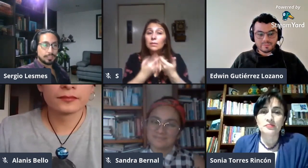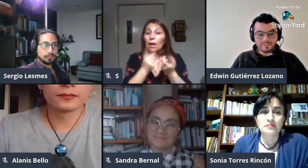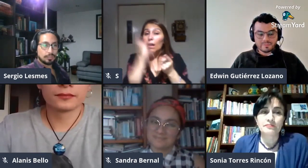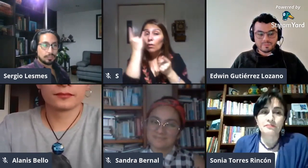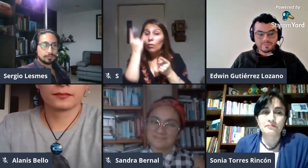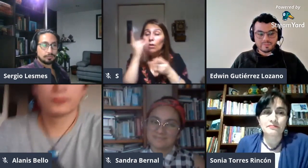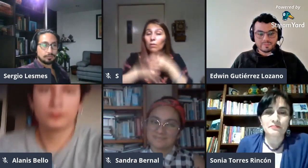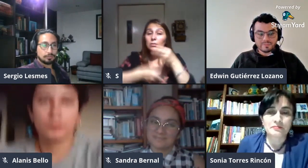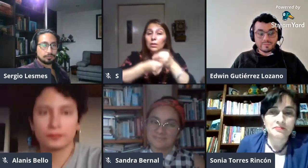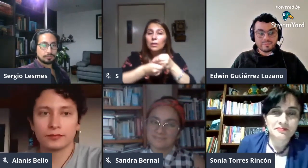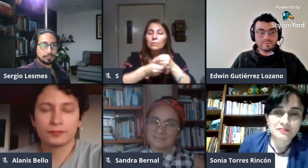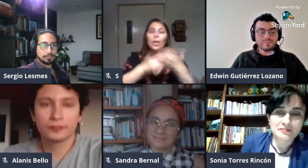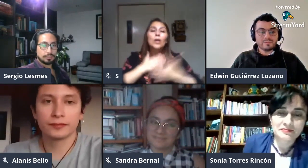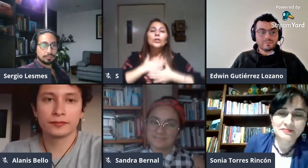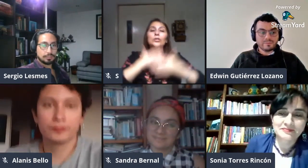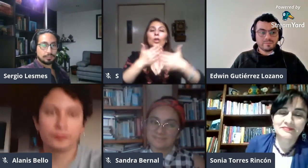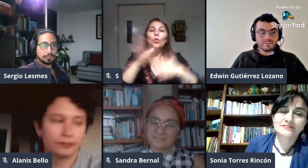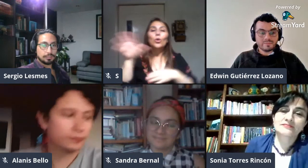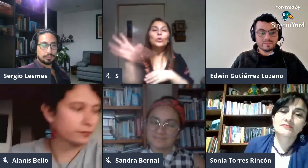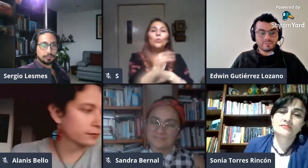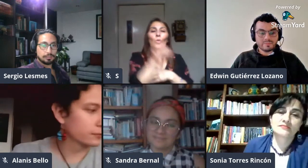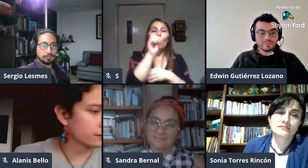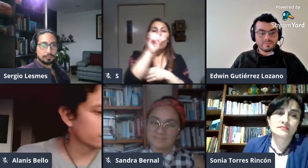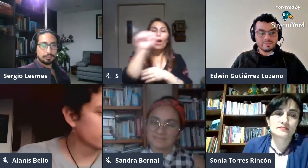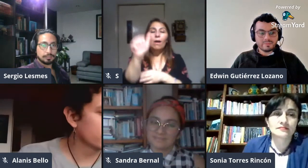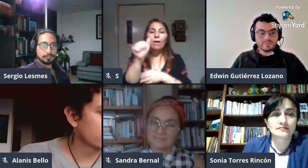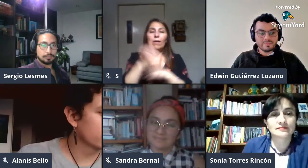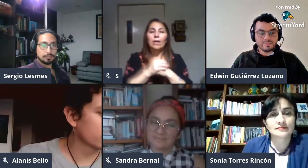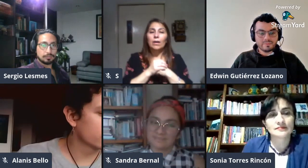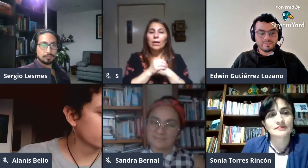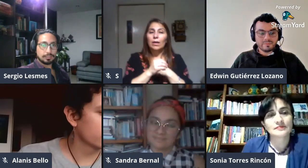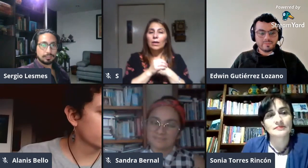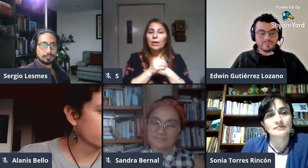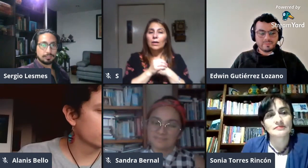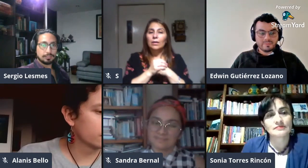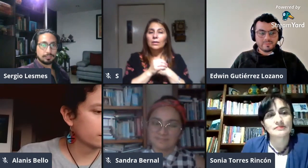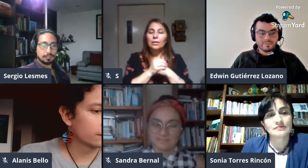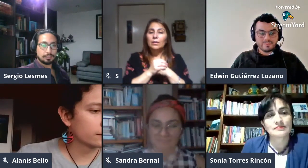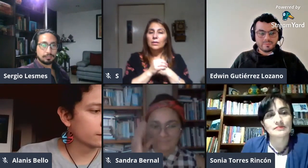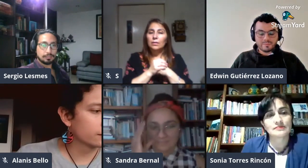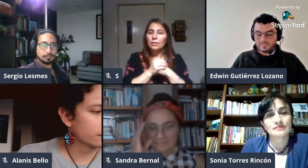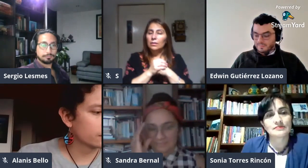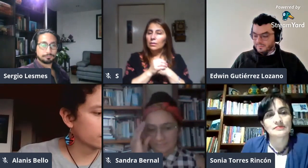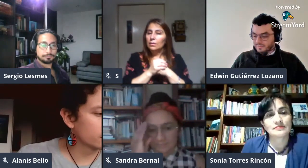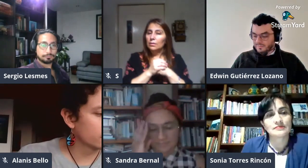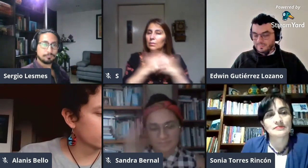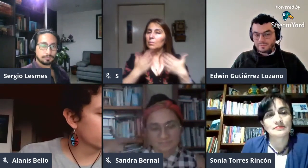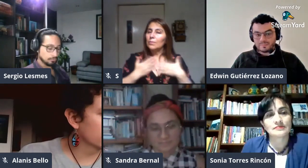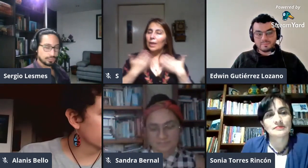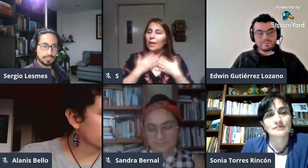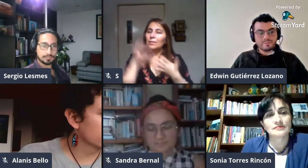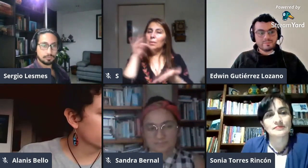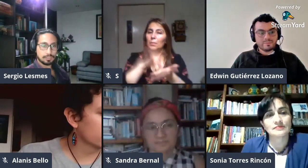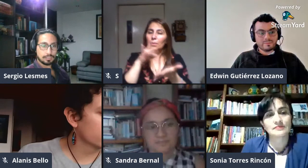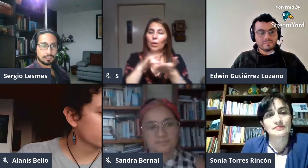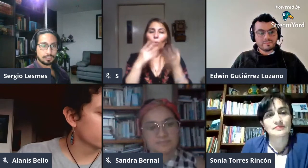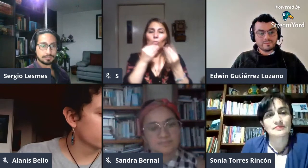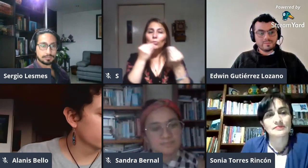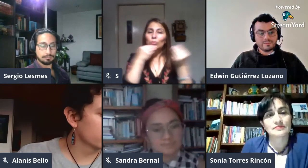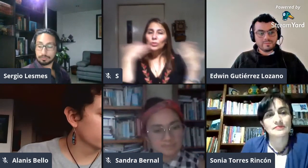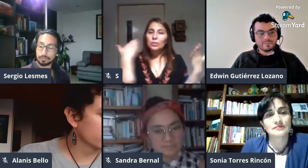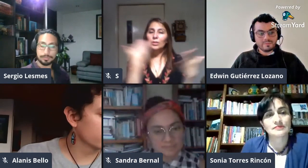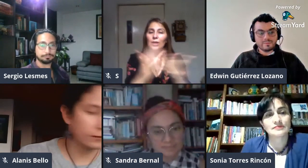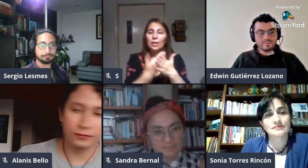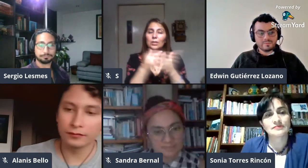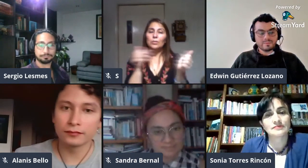Un saludo para todas y todos, que tengan una linda tarde. Y muchas gracias por su